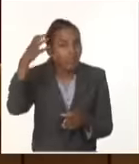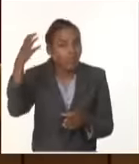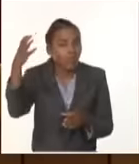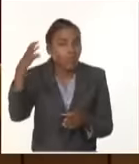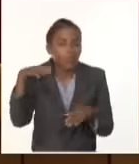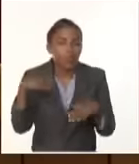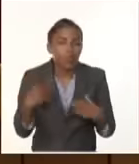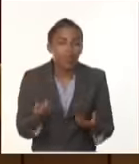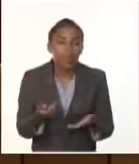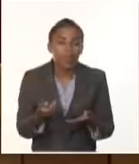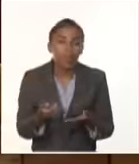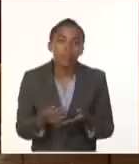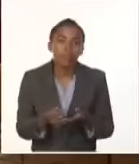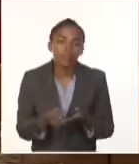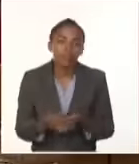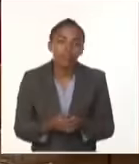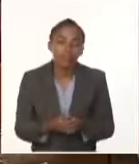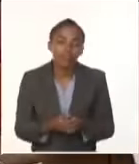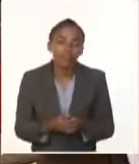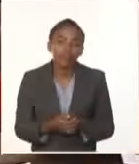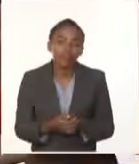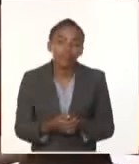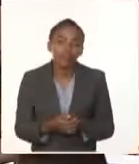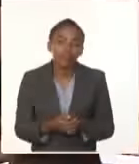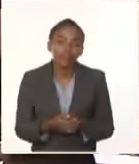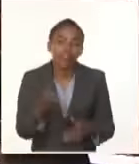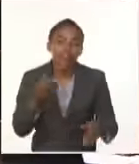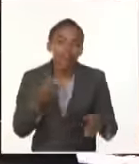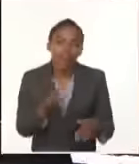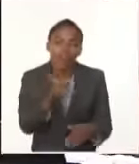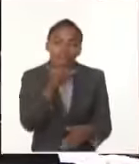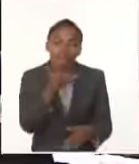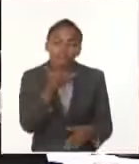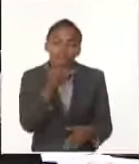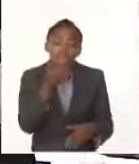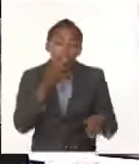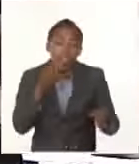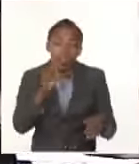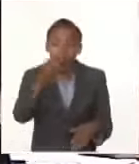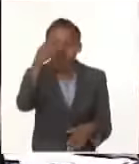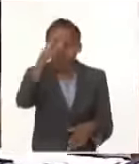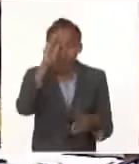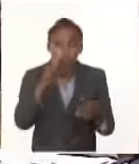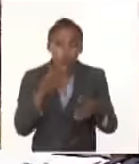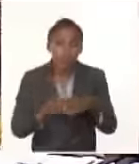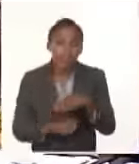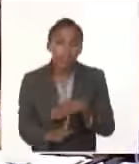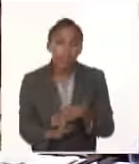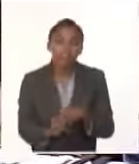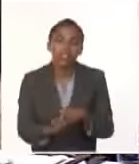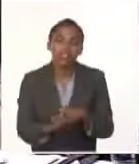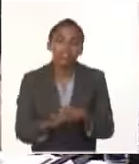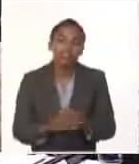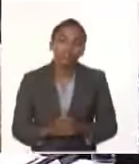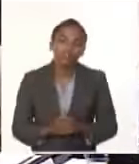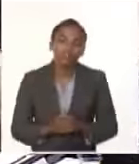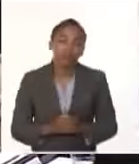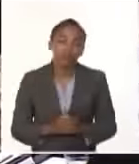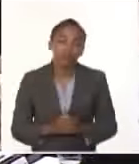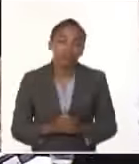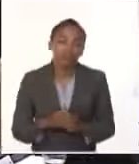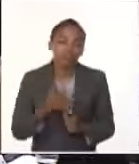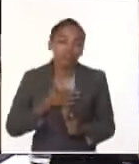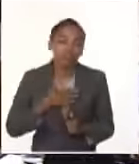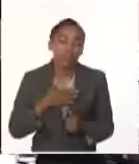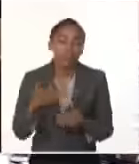venderlo? ¿Negar el acceso de Cuba a productos con un mínimo del 10% de componentes de origen